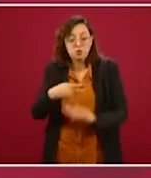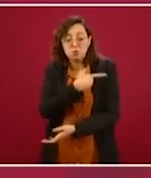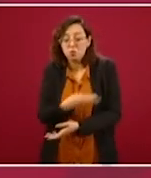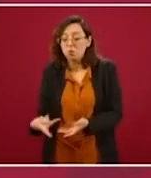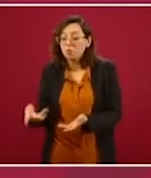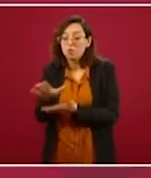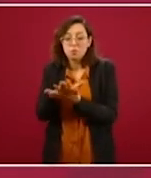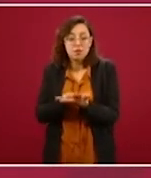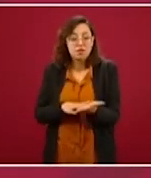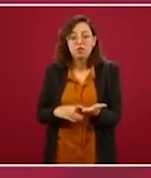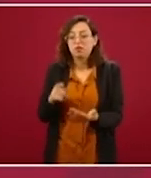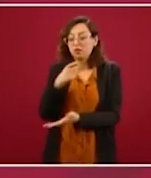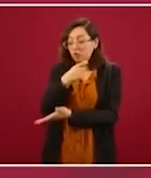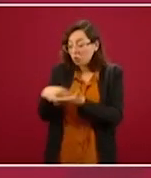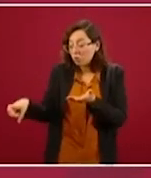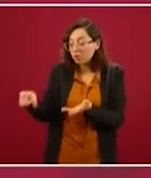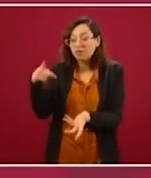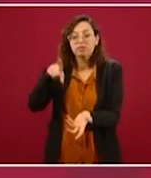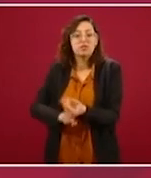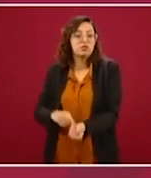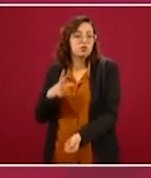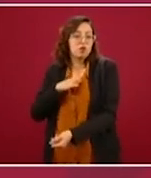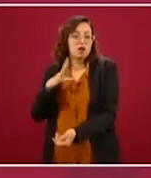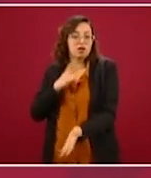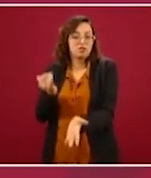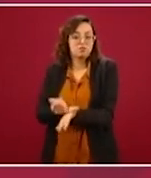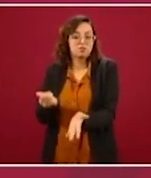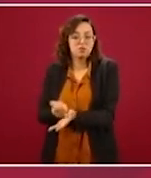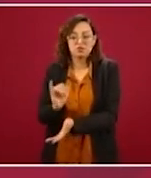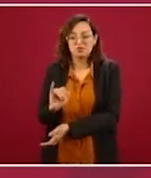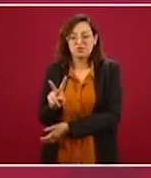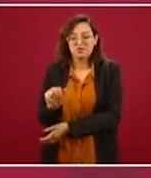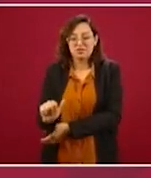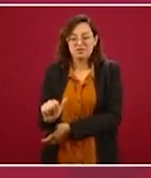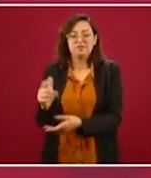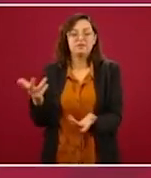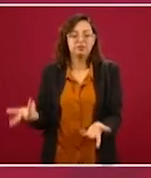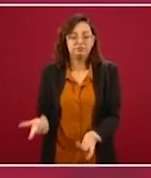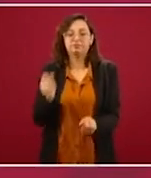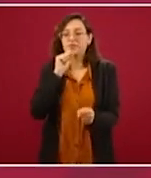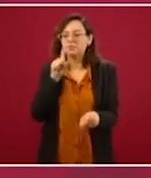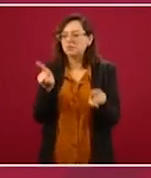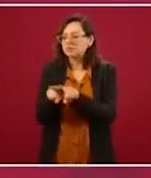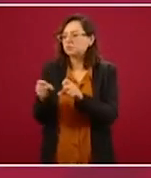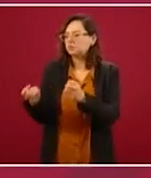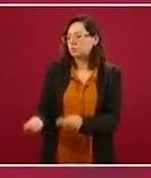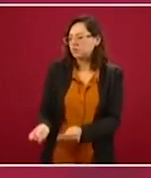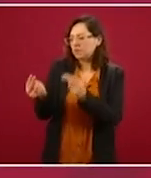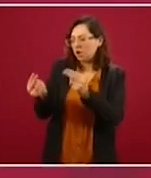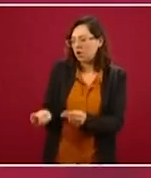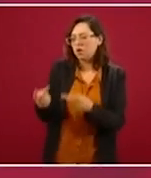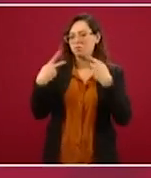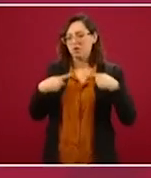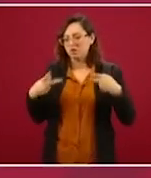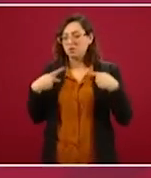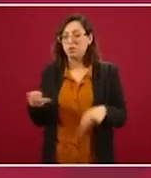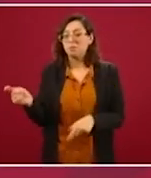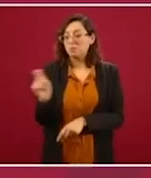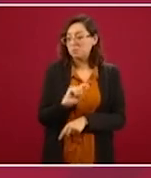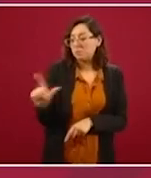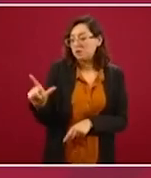que pagar el IVA, y desde luego los comerciantes y los profesionales,